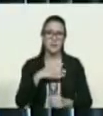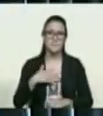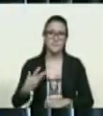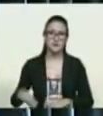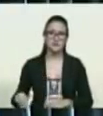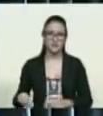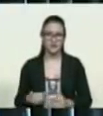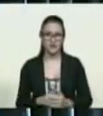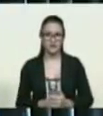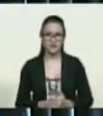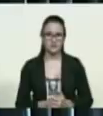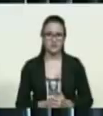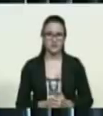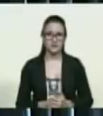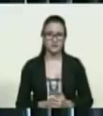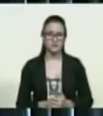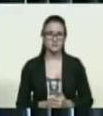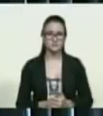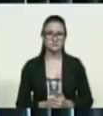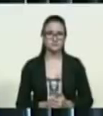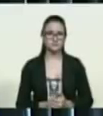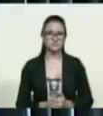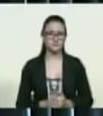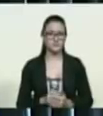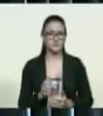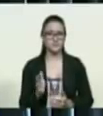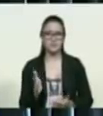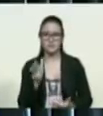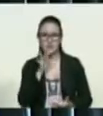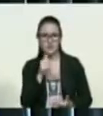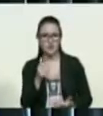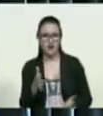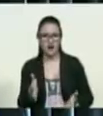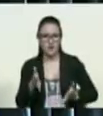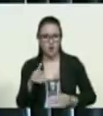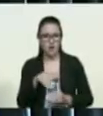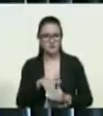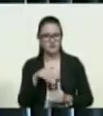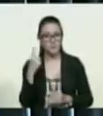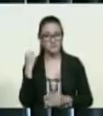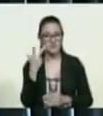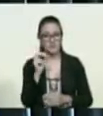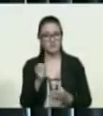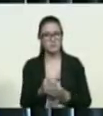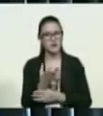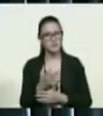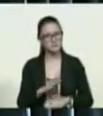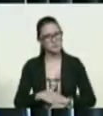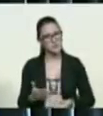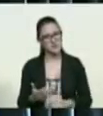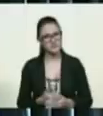República porque no tuvieron el favor electoral para ganar unas elecciones el pasado 20 de mayo? ¿Cómo es eso?